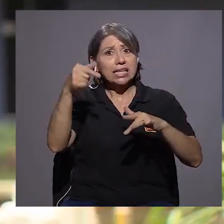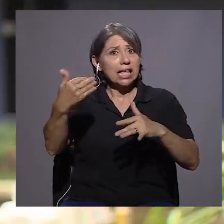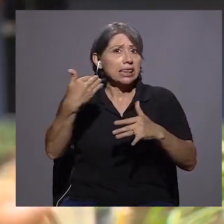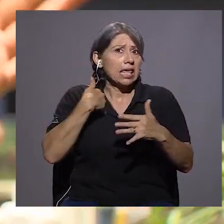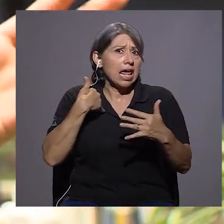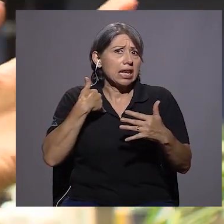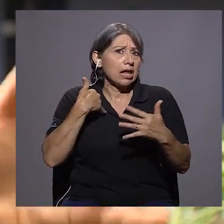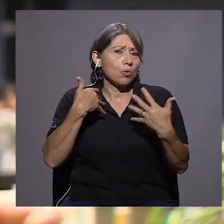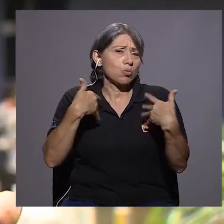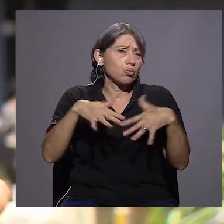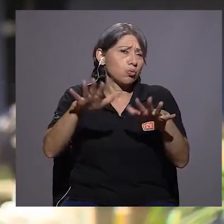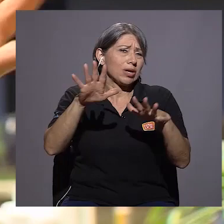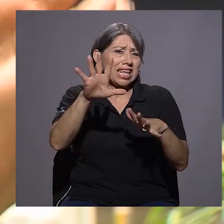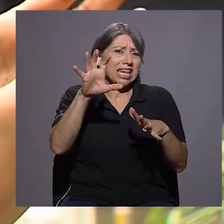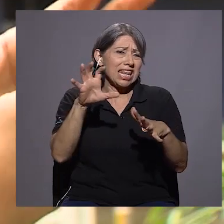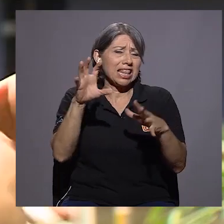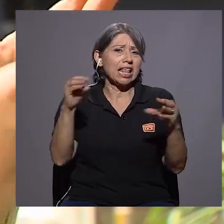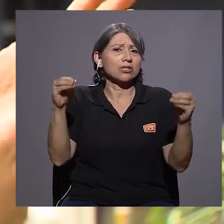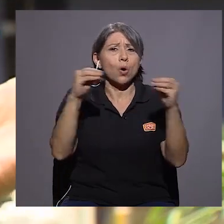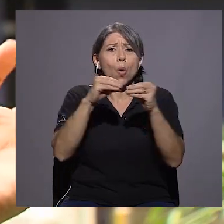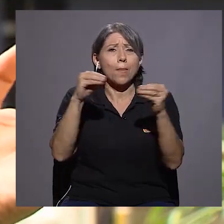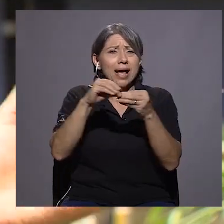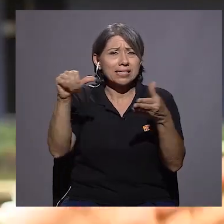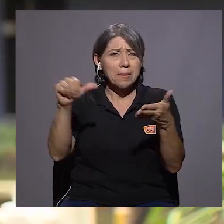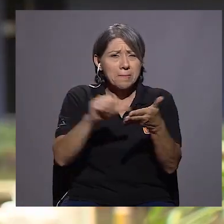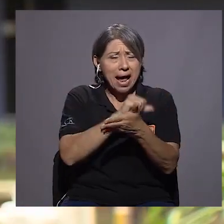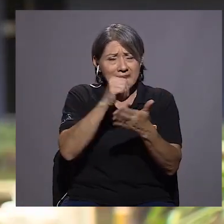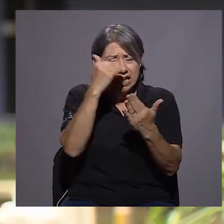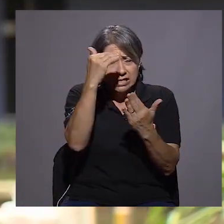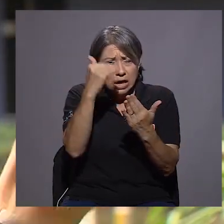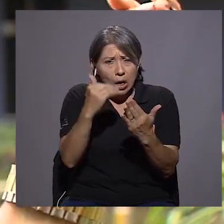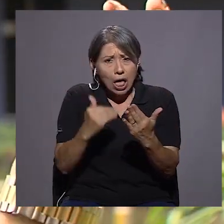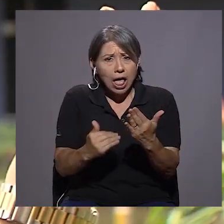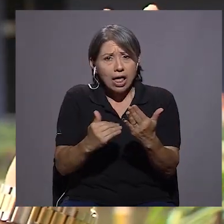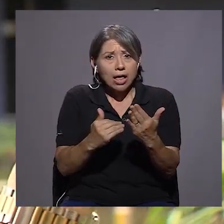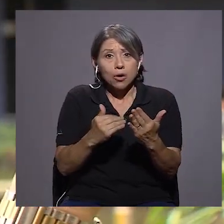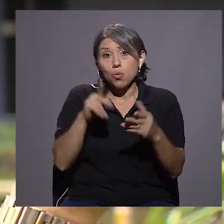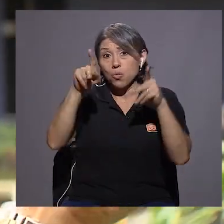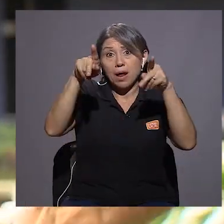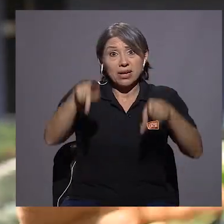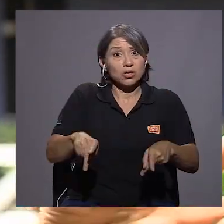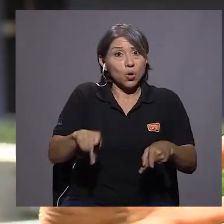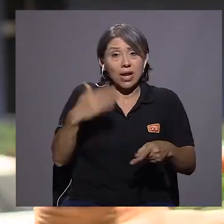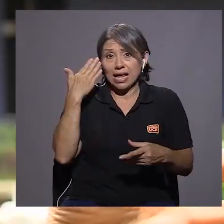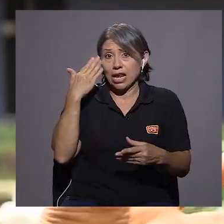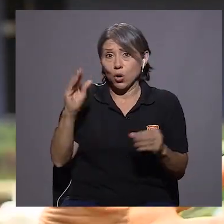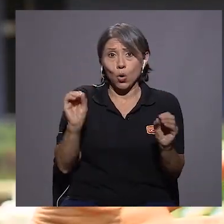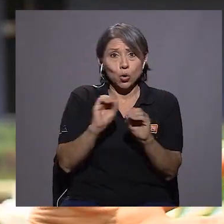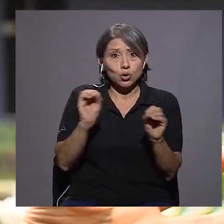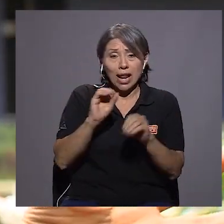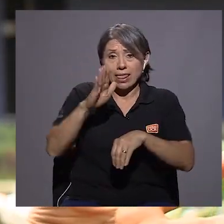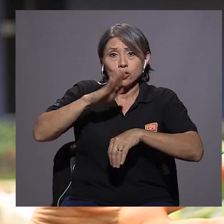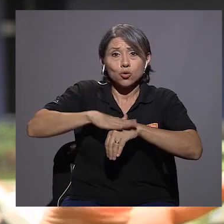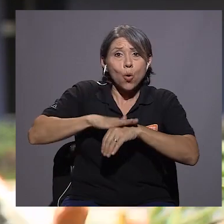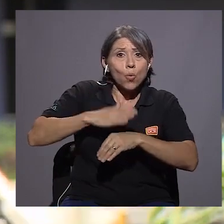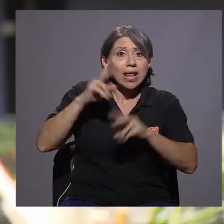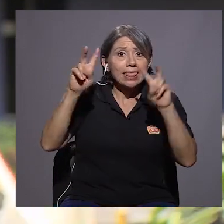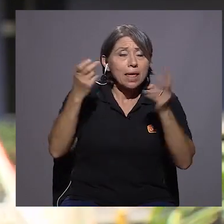página larga y dura con 500 o más páginas, que son difíciles para una persona que